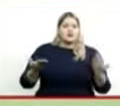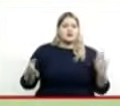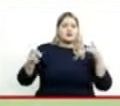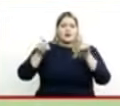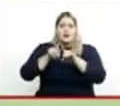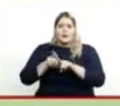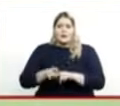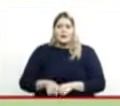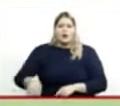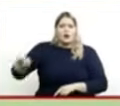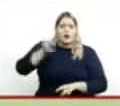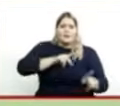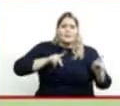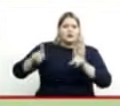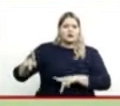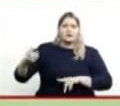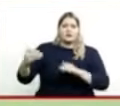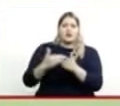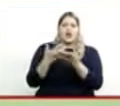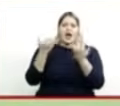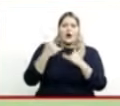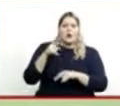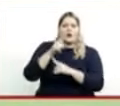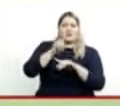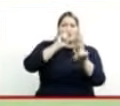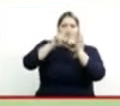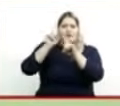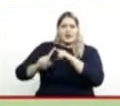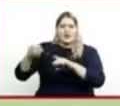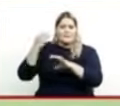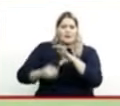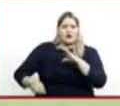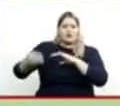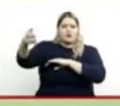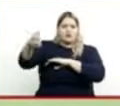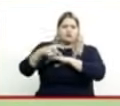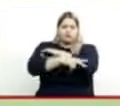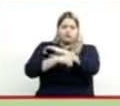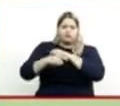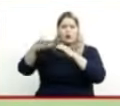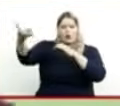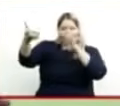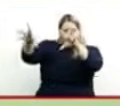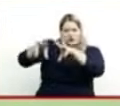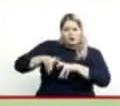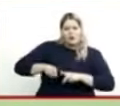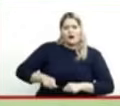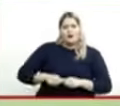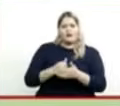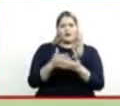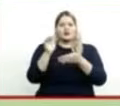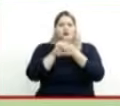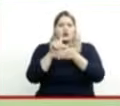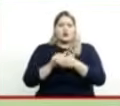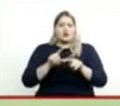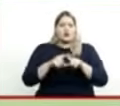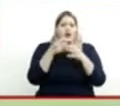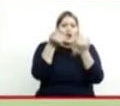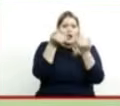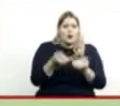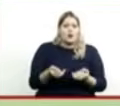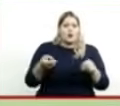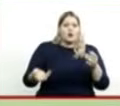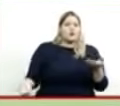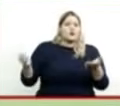especulativa y el acaparamiento de dólares por empresas y agentes cambiarios. La inversión para recuperar la